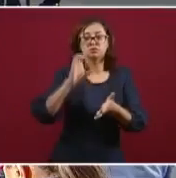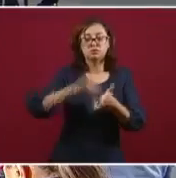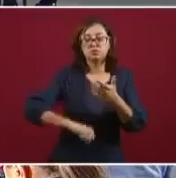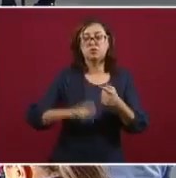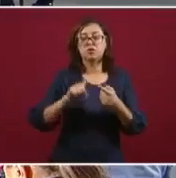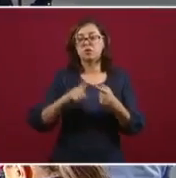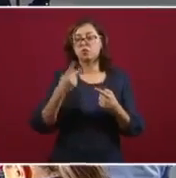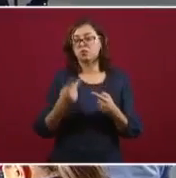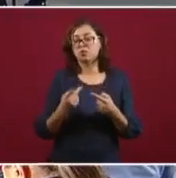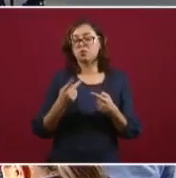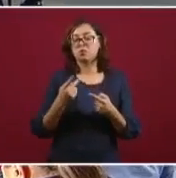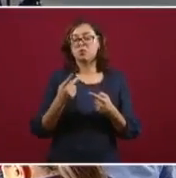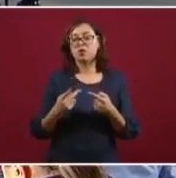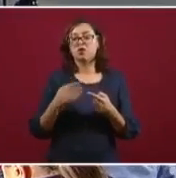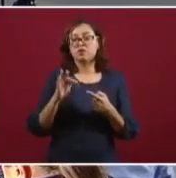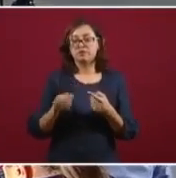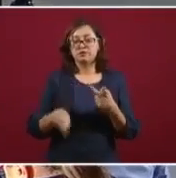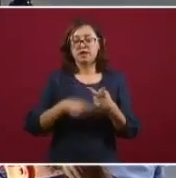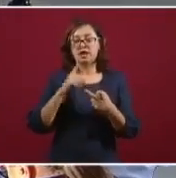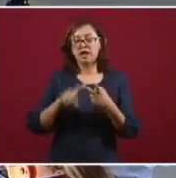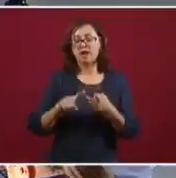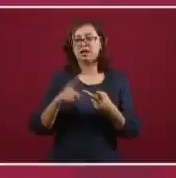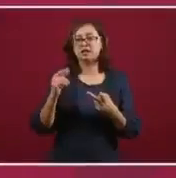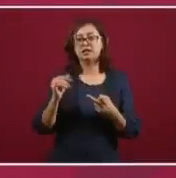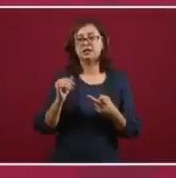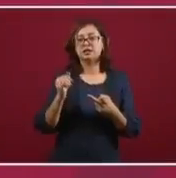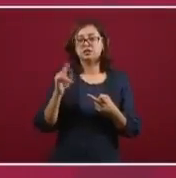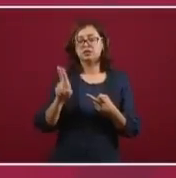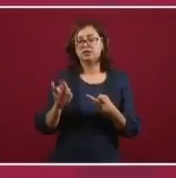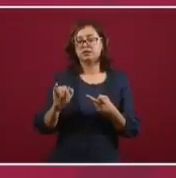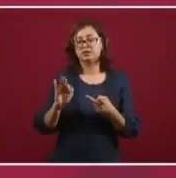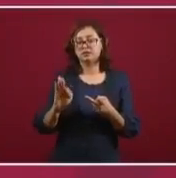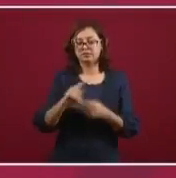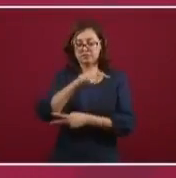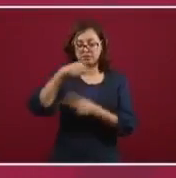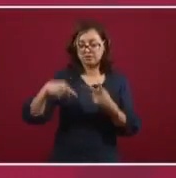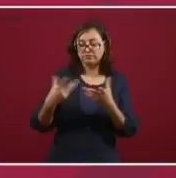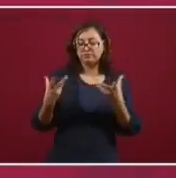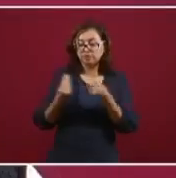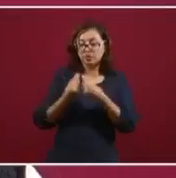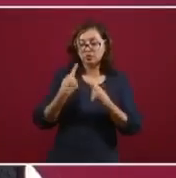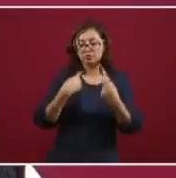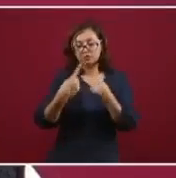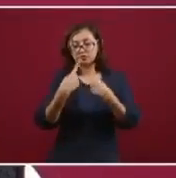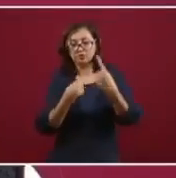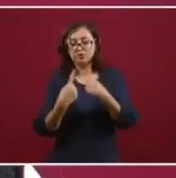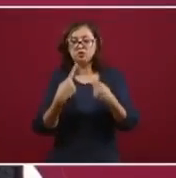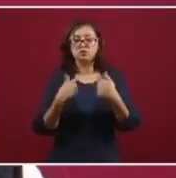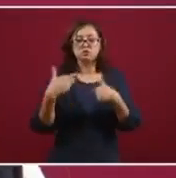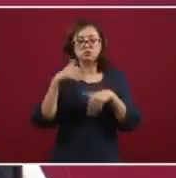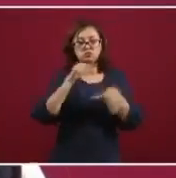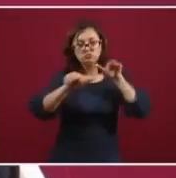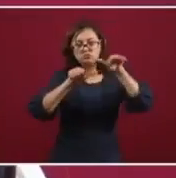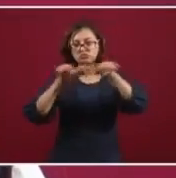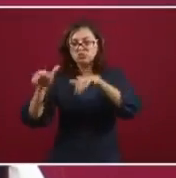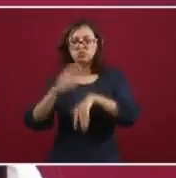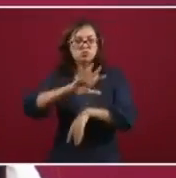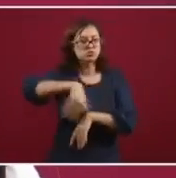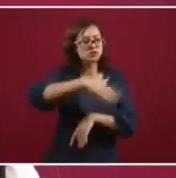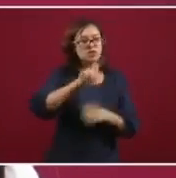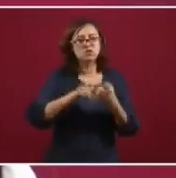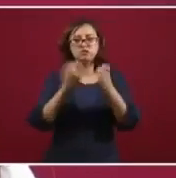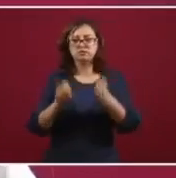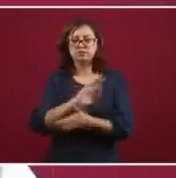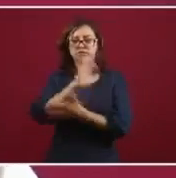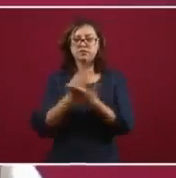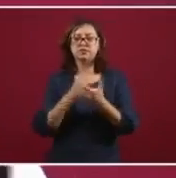Fiscal y la Unidad de Inteligencia Financiera sobre esta política estrategia que estamos siguiendo en el caso de factureros. Y pues es que ahí